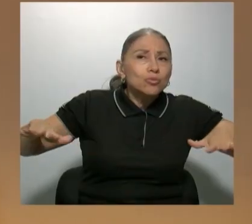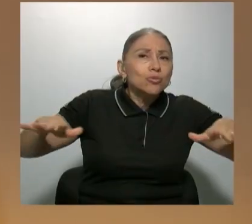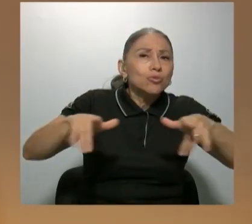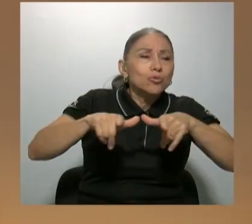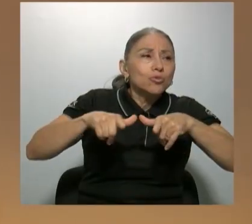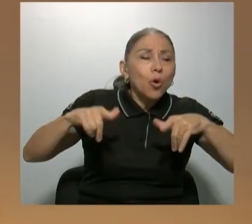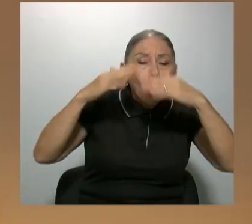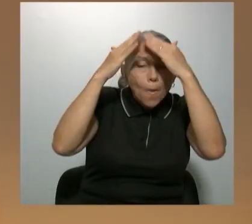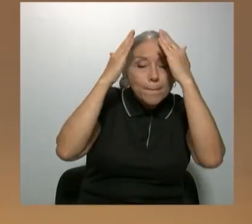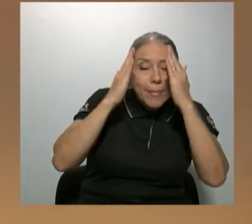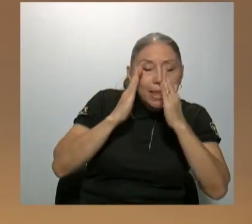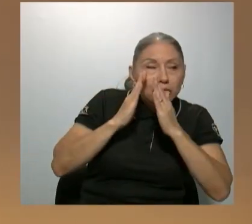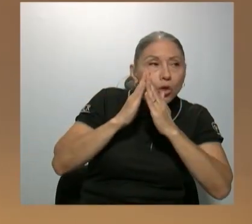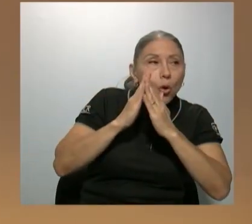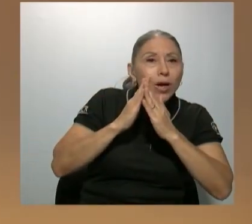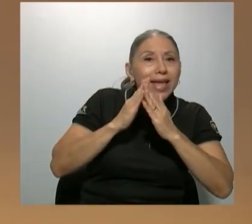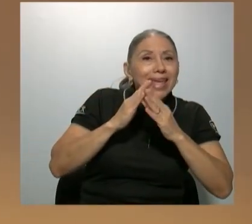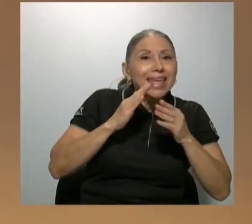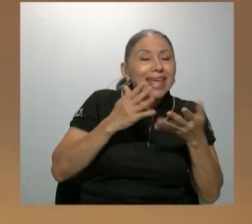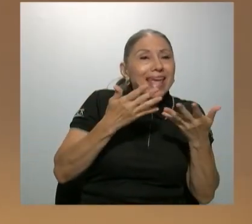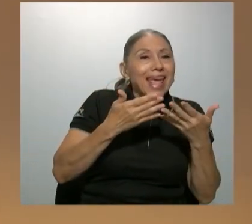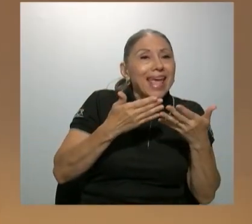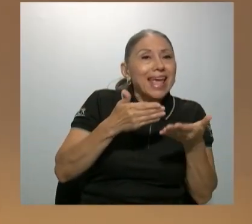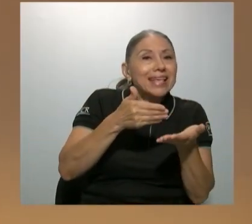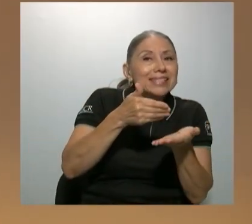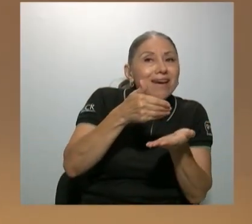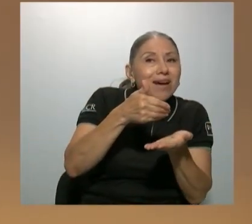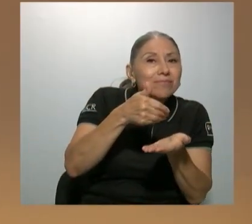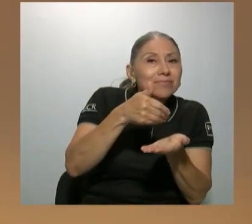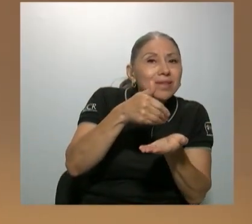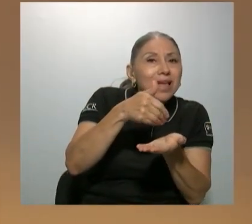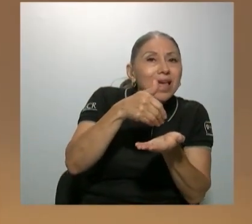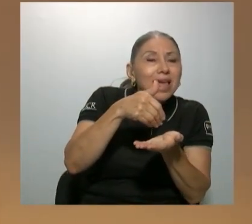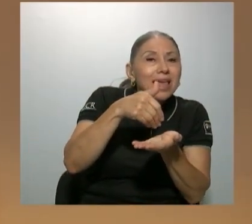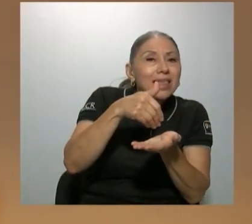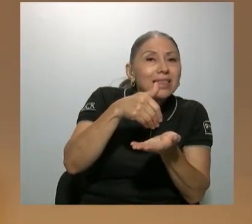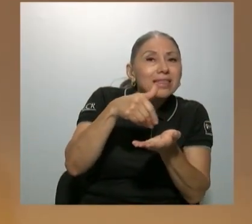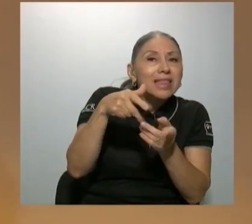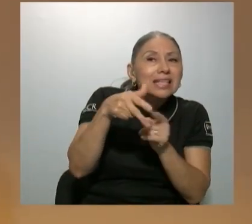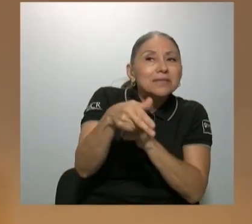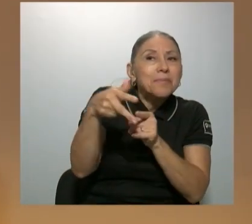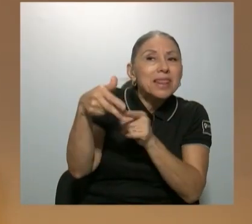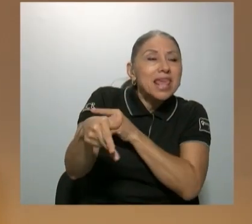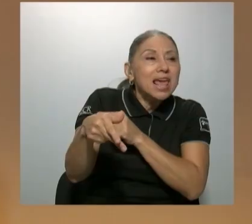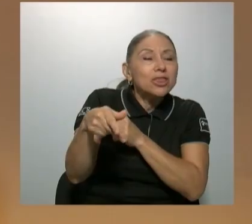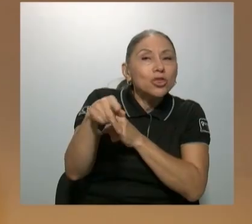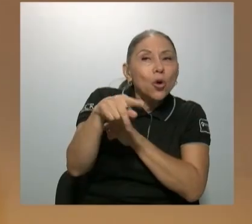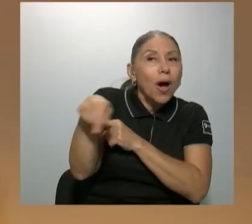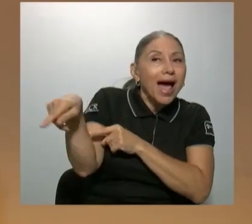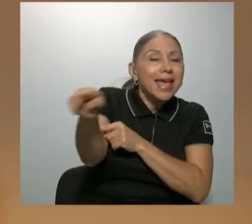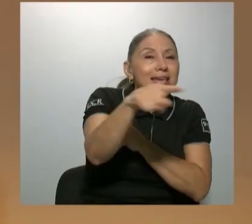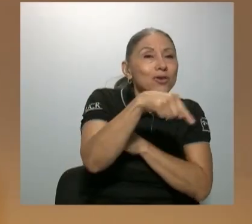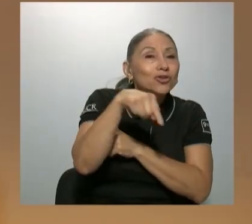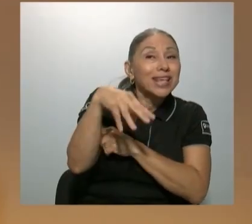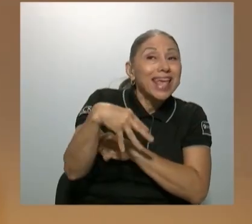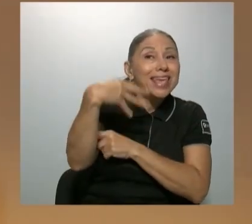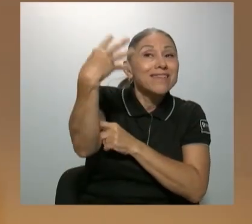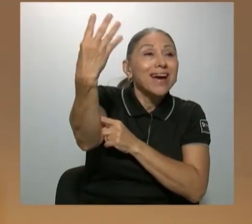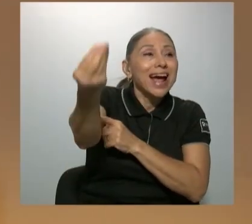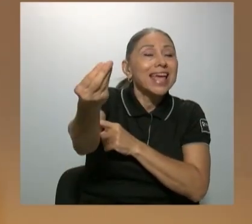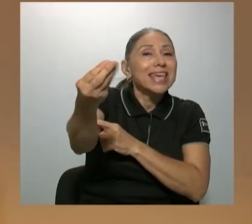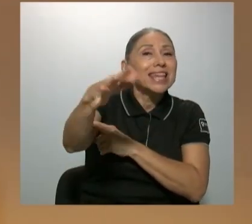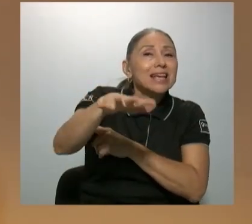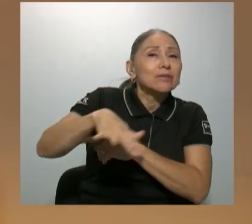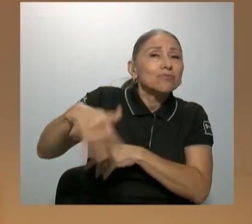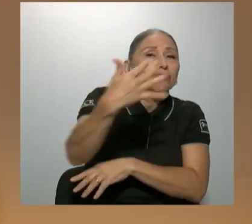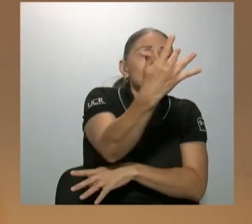monjes que iban a ir al campo a hacer apostolado. Y les dijo, vayan